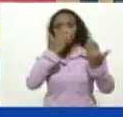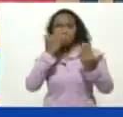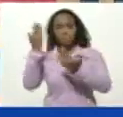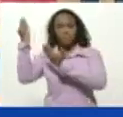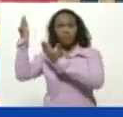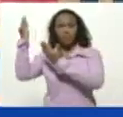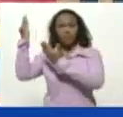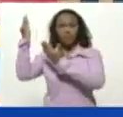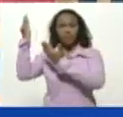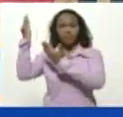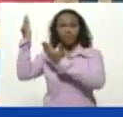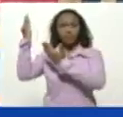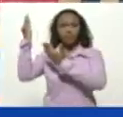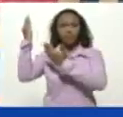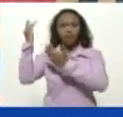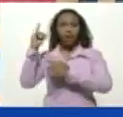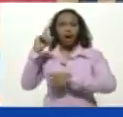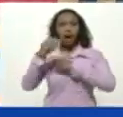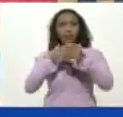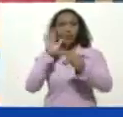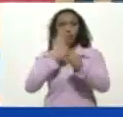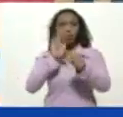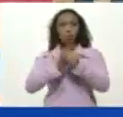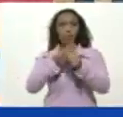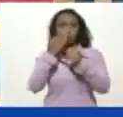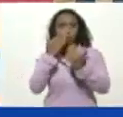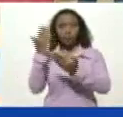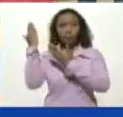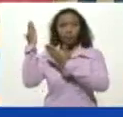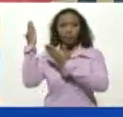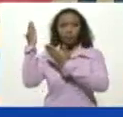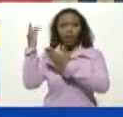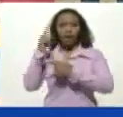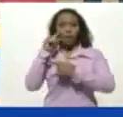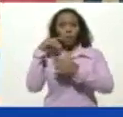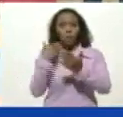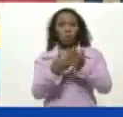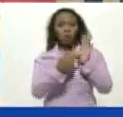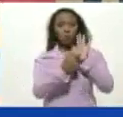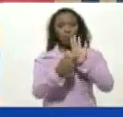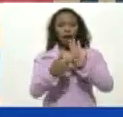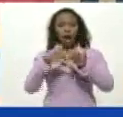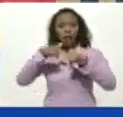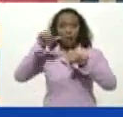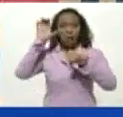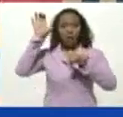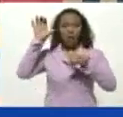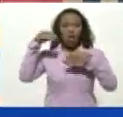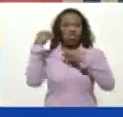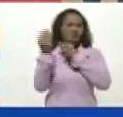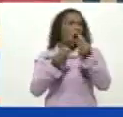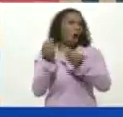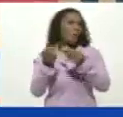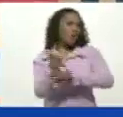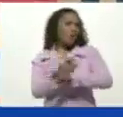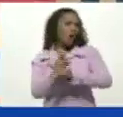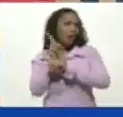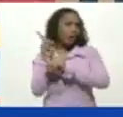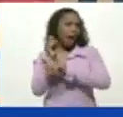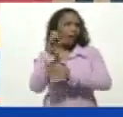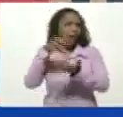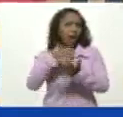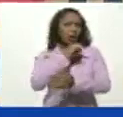Prieto. Toma el micrófono, mijo. Y mostrarle al país cómo se gobierna en el